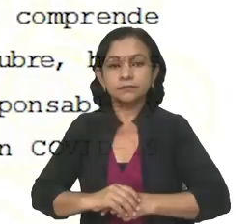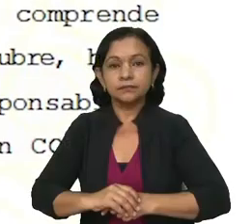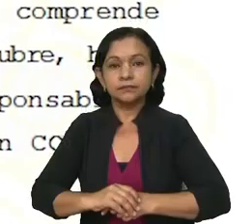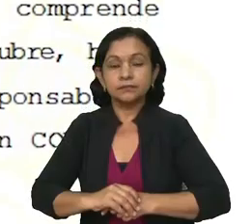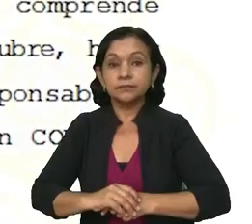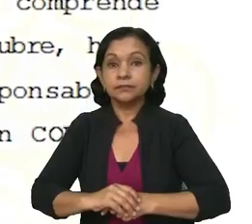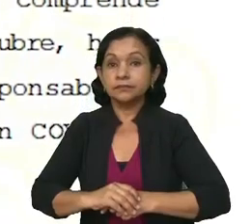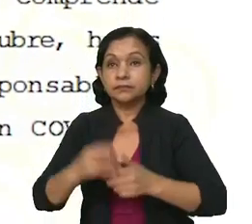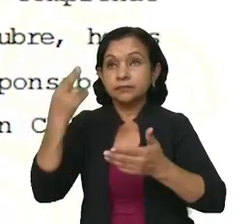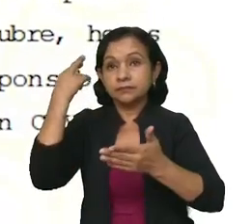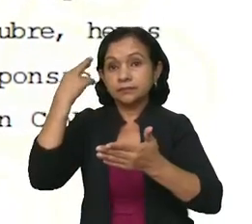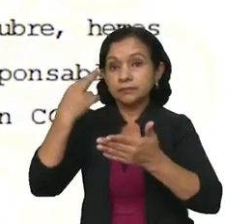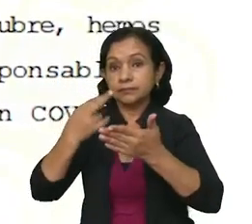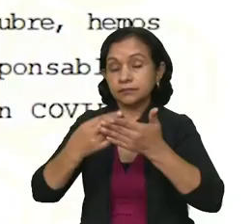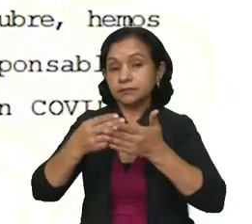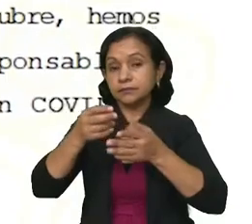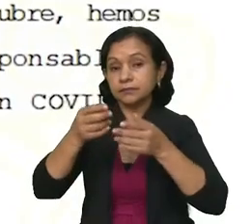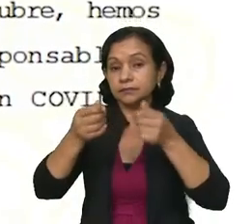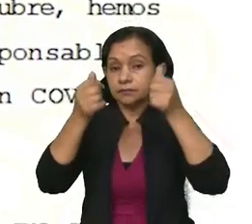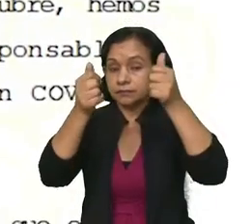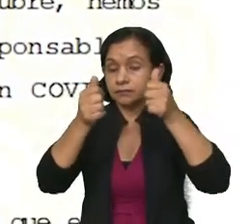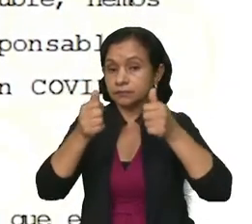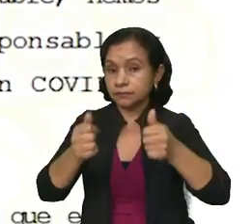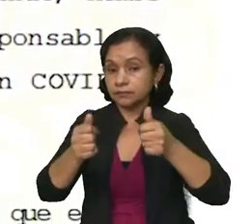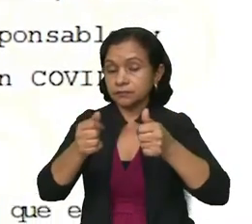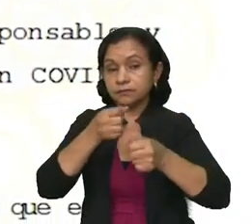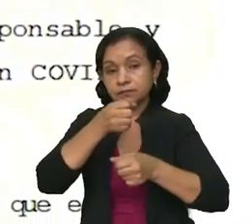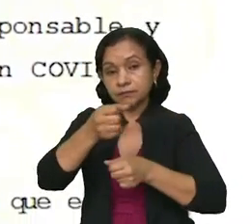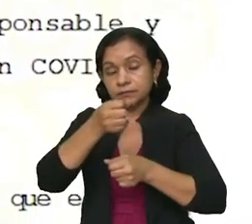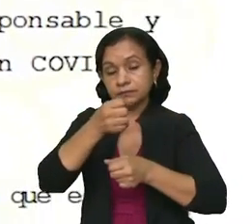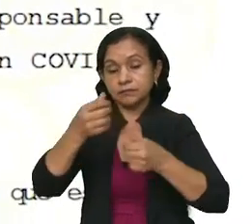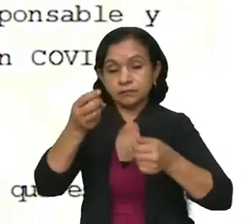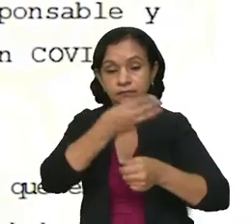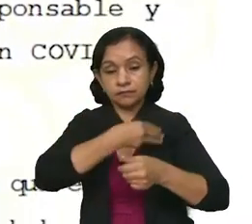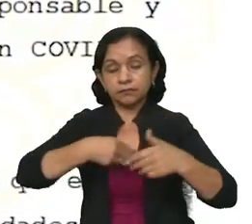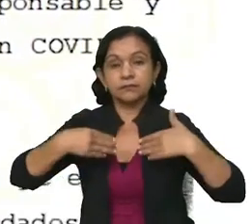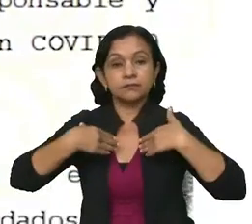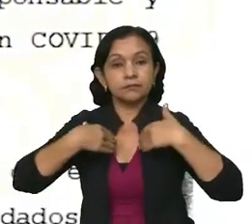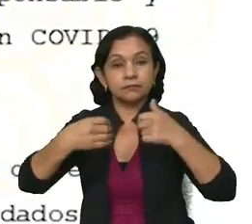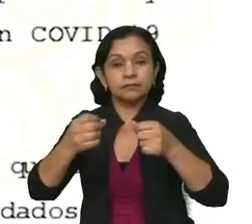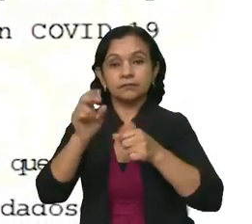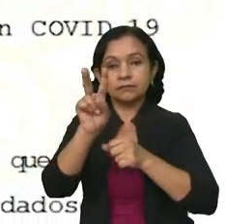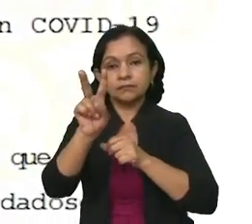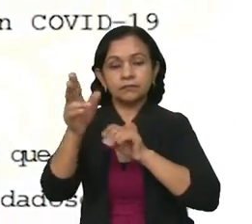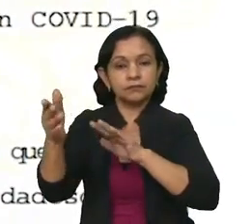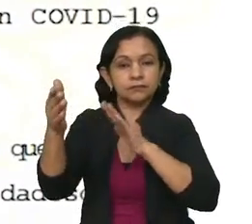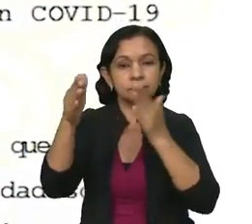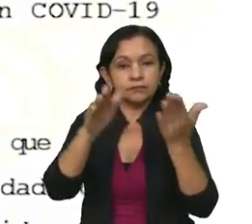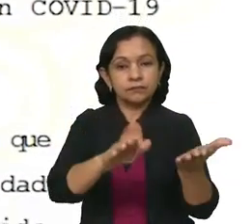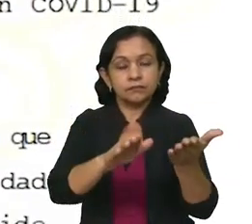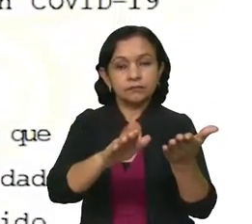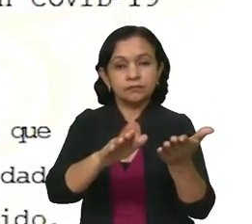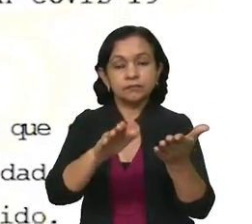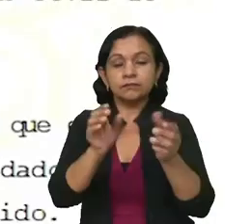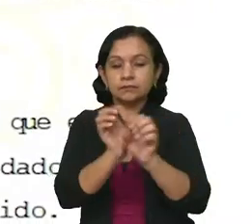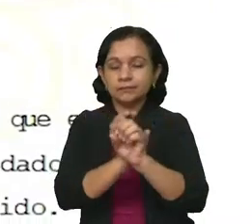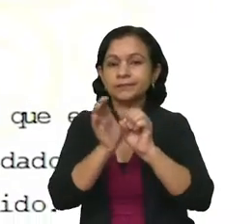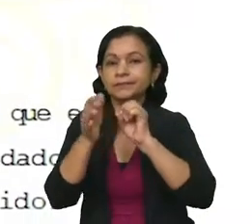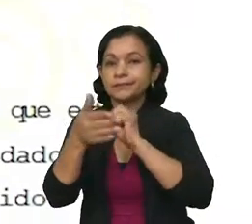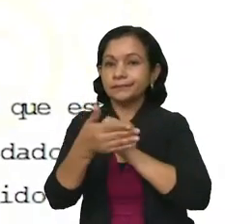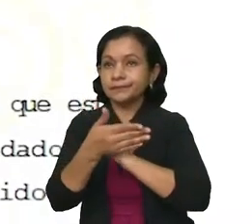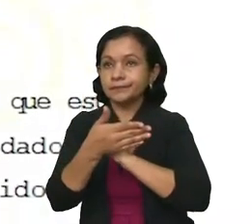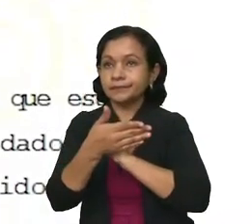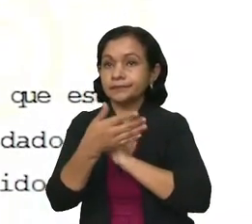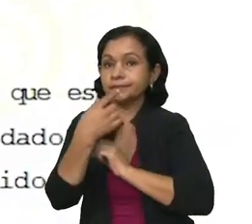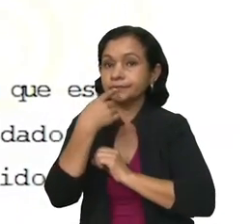De acuerdo con una nota de prensa, en la presente semana el Ministerio de Salud reporta 2 fallecidos atribuibles a COVID-19 e